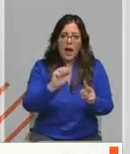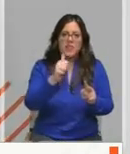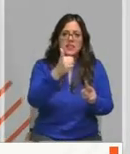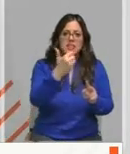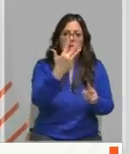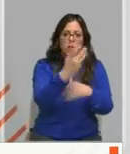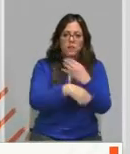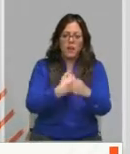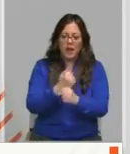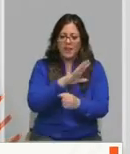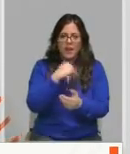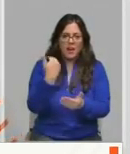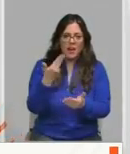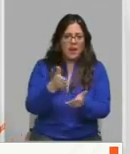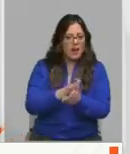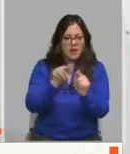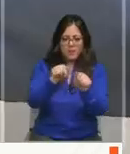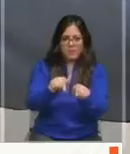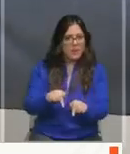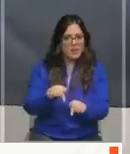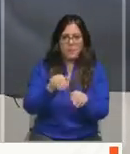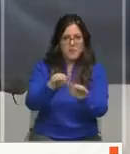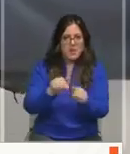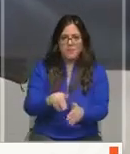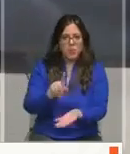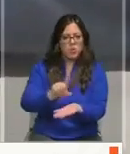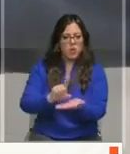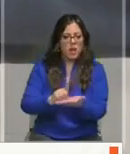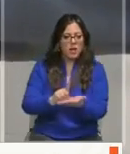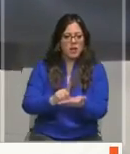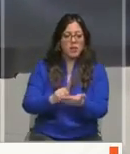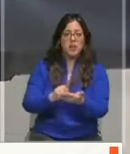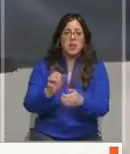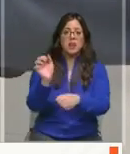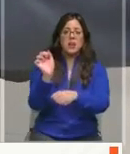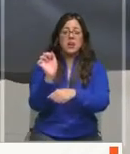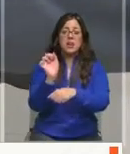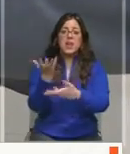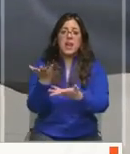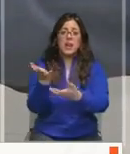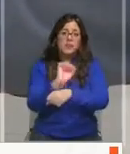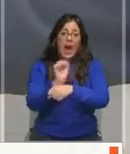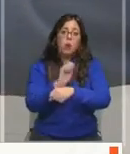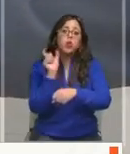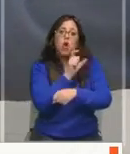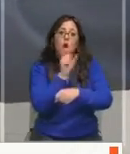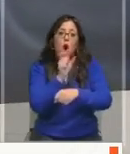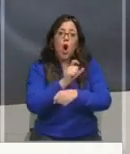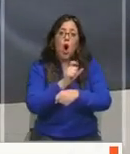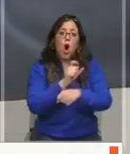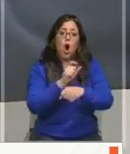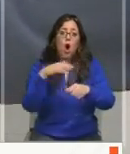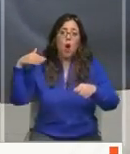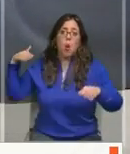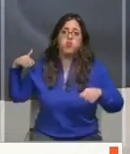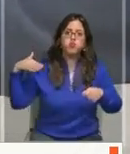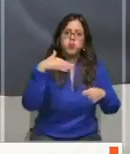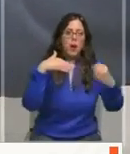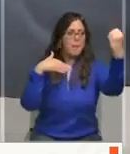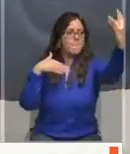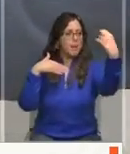había fallecido en ese mismo lugar. Cuando el auto rojo se cruzó el rojo, po, y se pilló con el camión, que el camión tenía el verde.